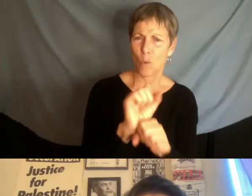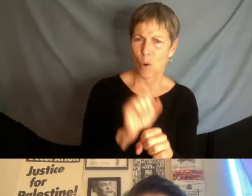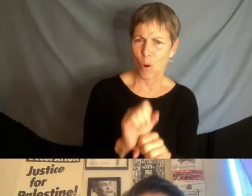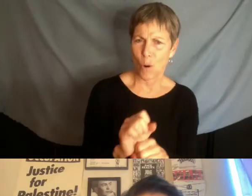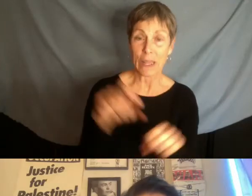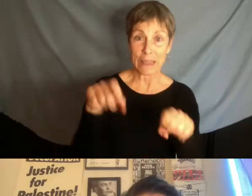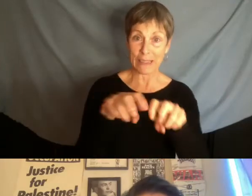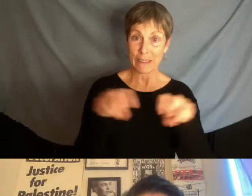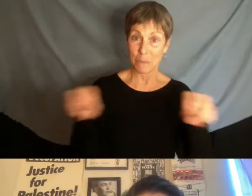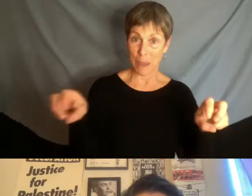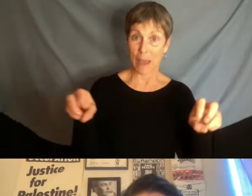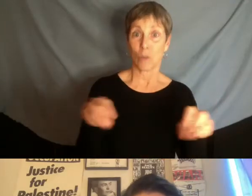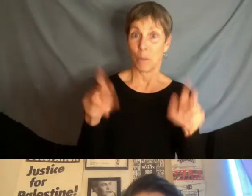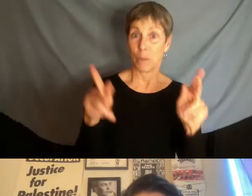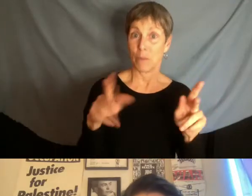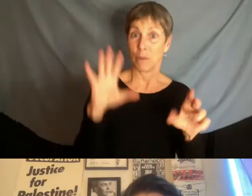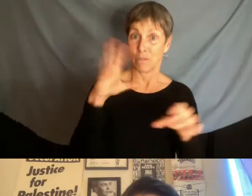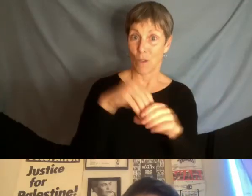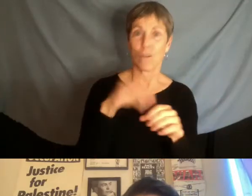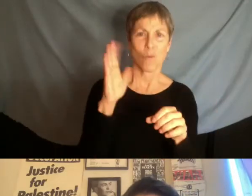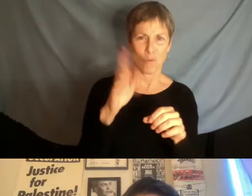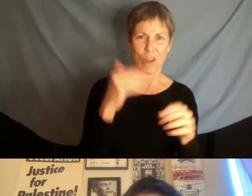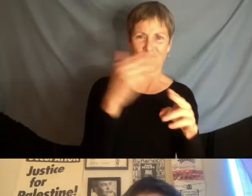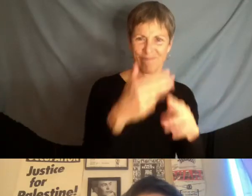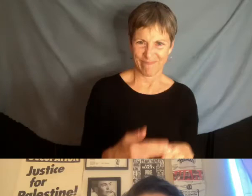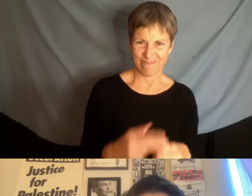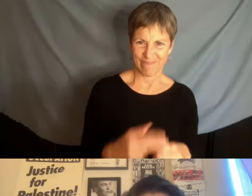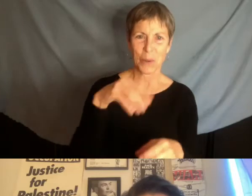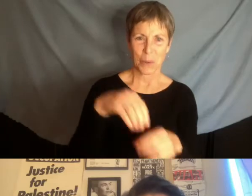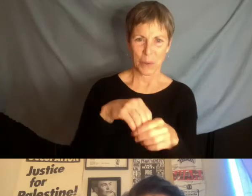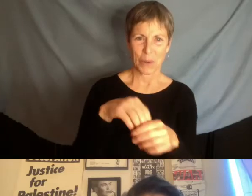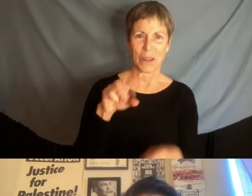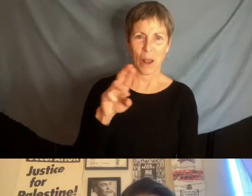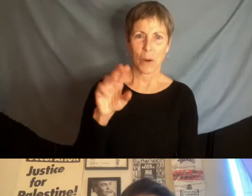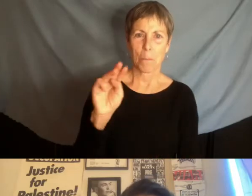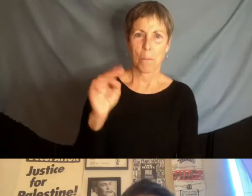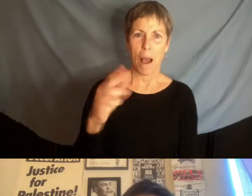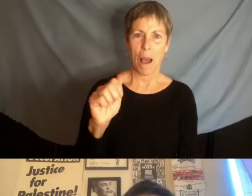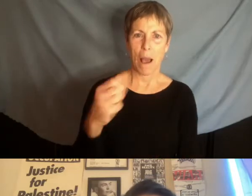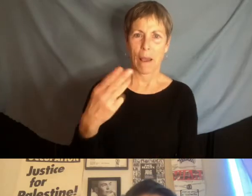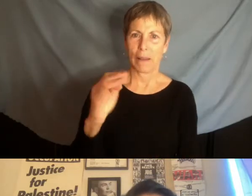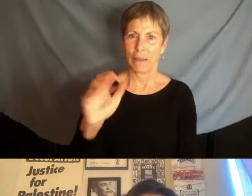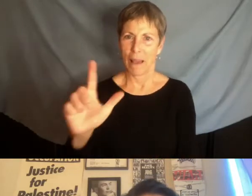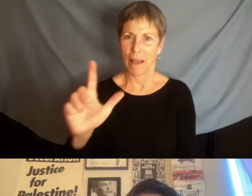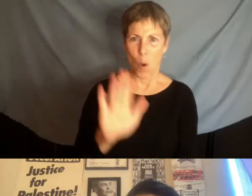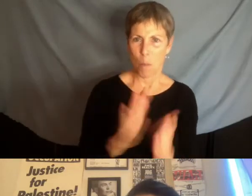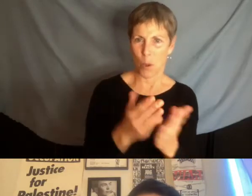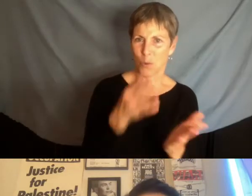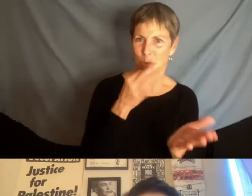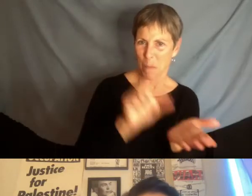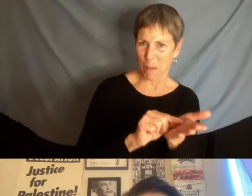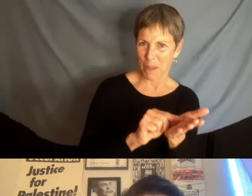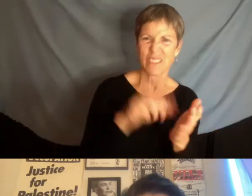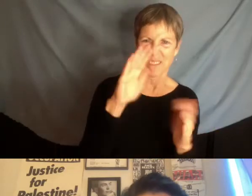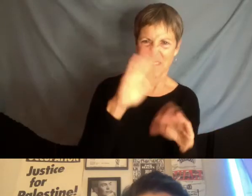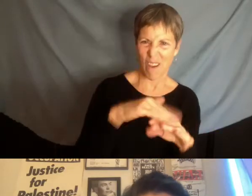Entonces hay diferentes personas en nuestro panel, que la doctora Maja Aguilar, que tiene un libro por venir, y también Michelangelo tiene un poquito de trabajo